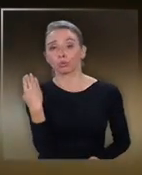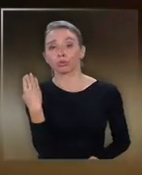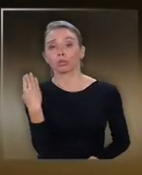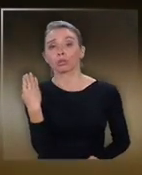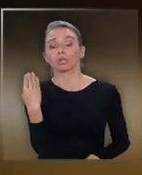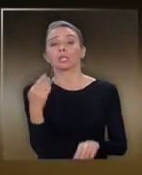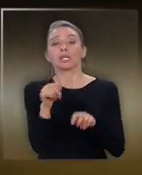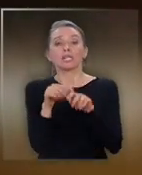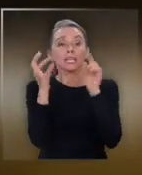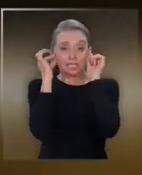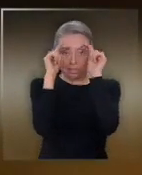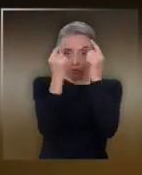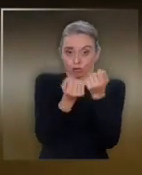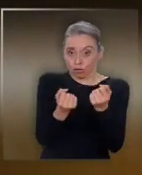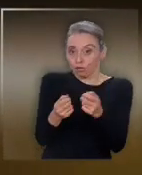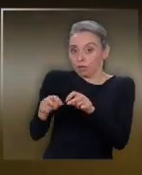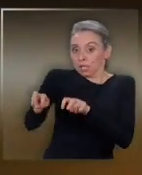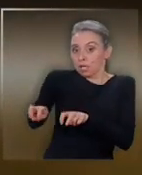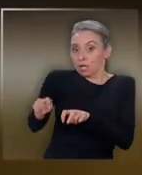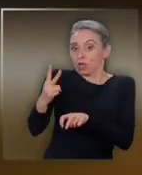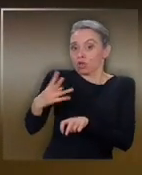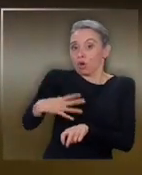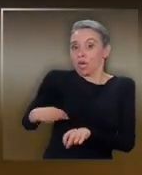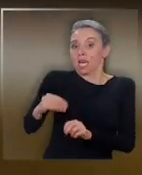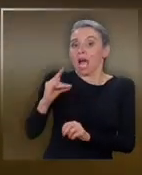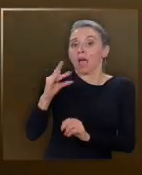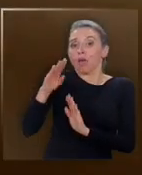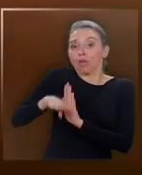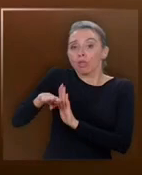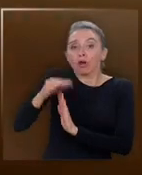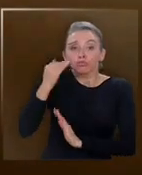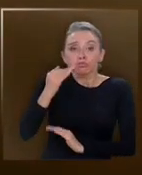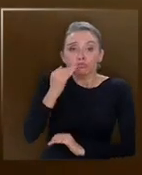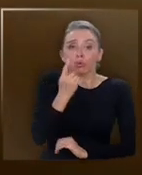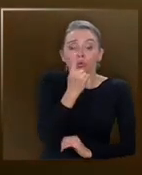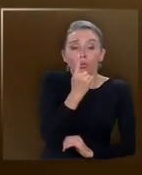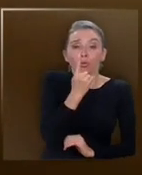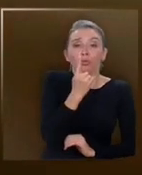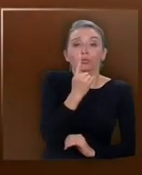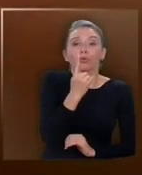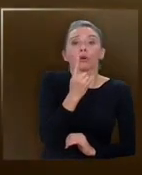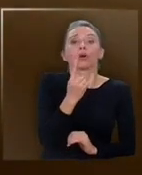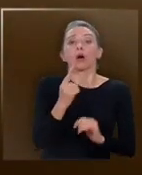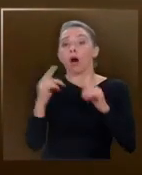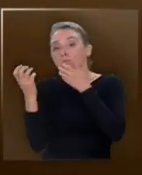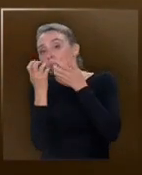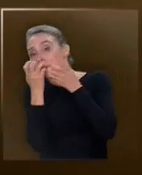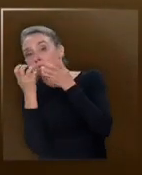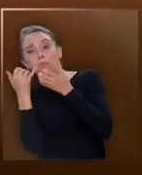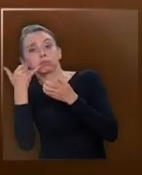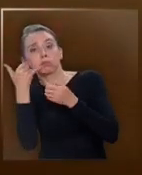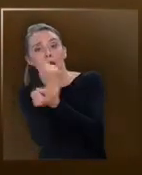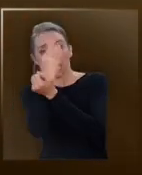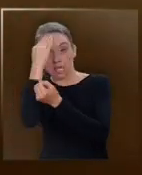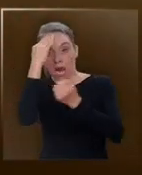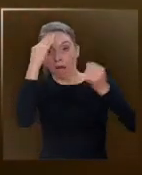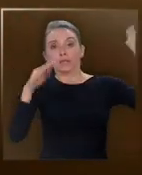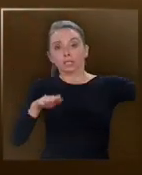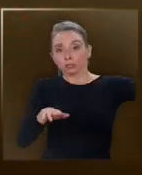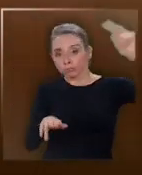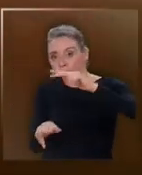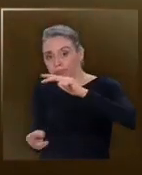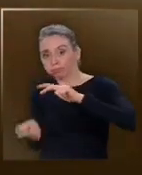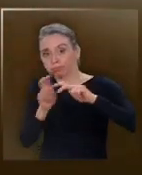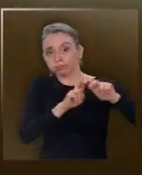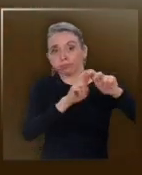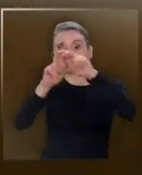a la cual se mantenía a sus dos hijas menores de edad, una de la cual fue trasladada gracias a coordinaciones de Carabineros hasta la